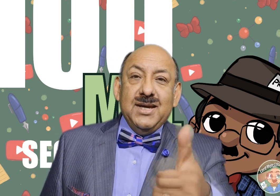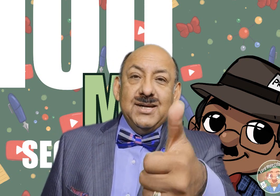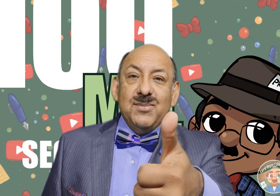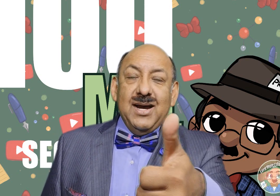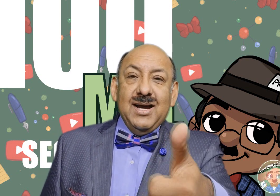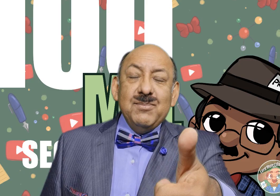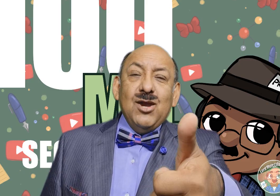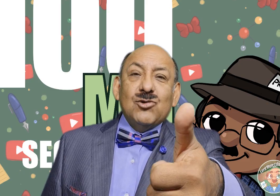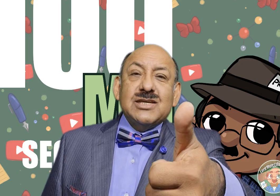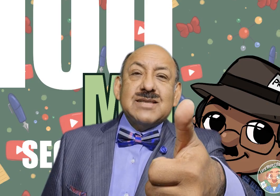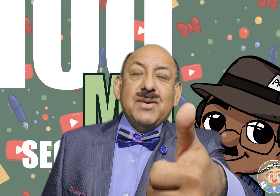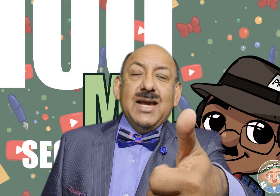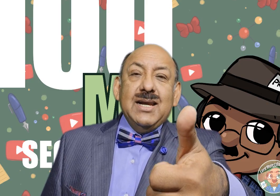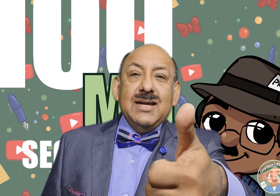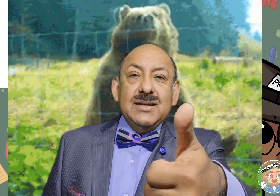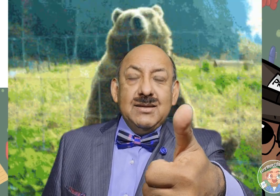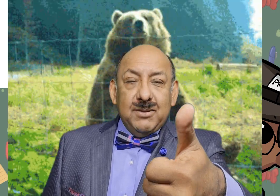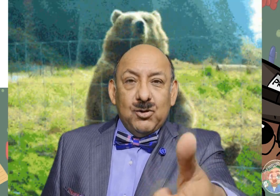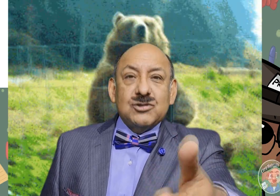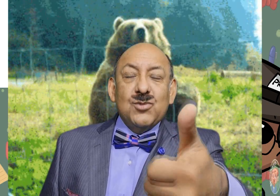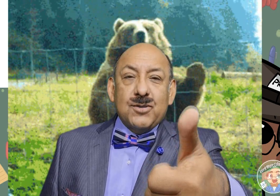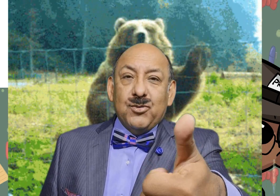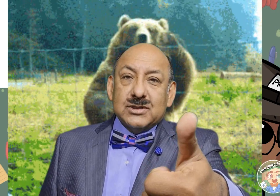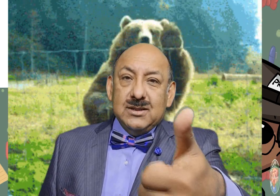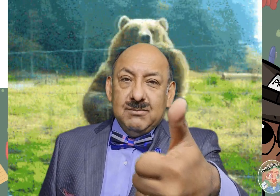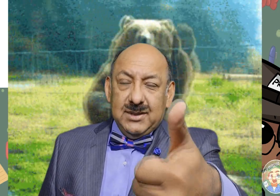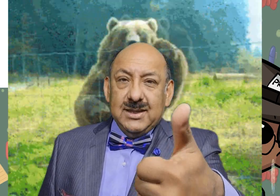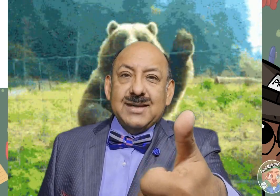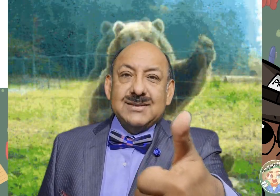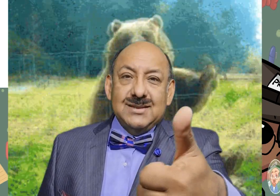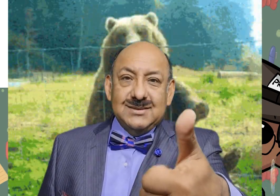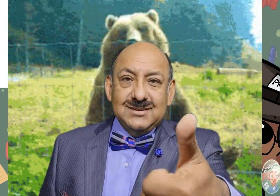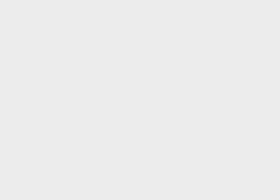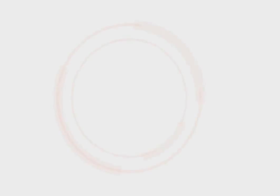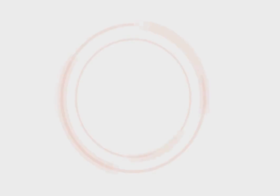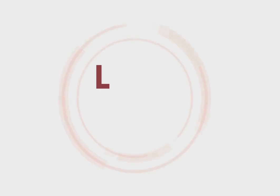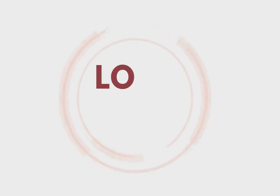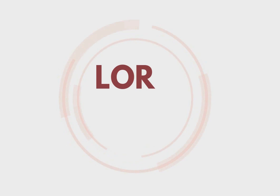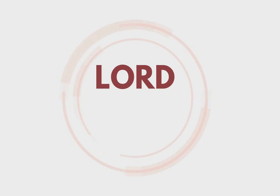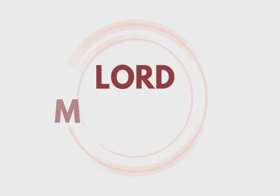bien le va. Amigos, hasta mañana en mi próximo reporte. Mil gracias.